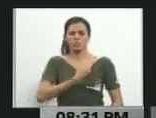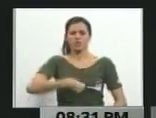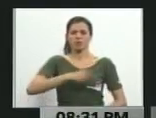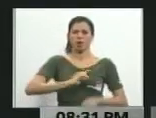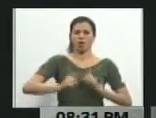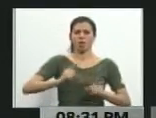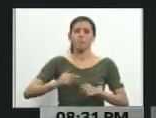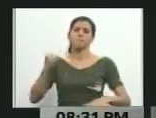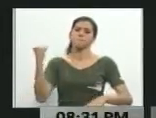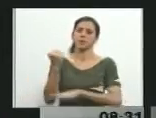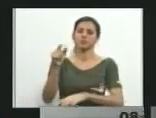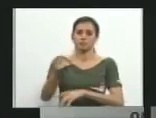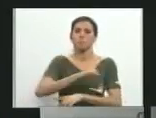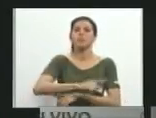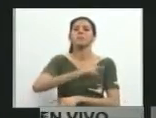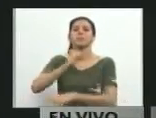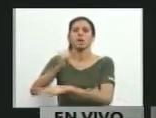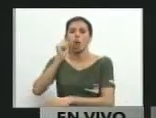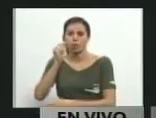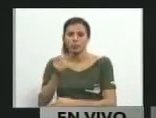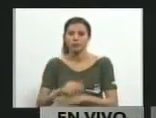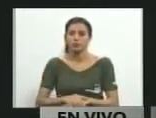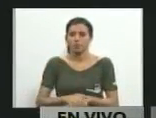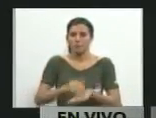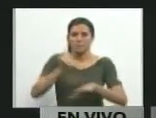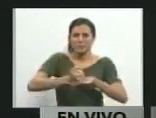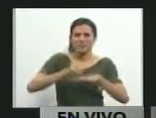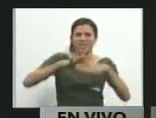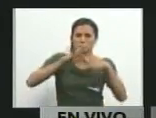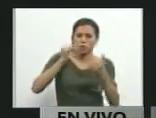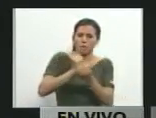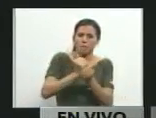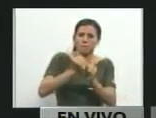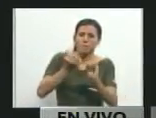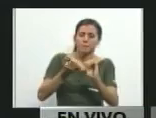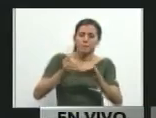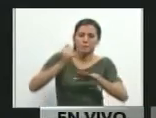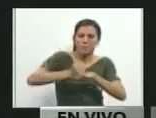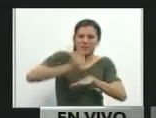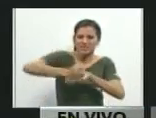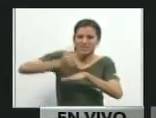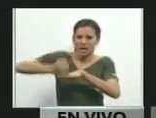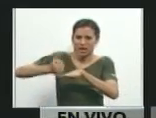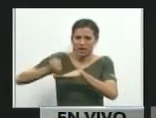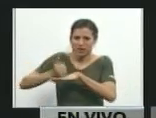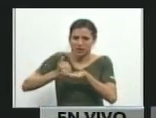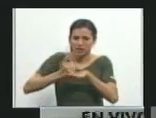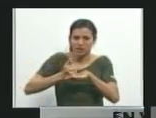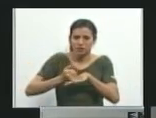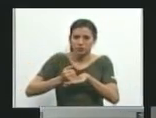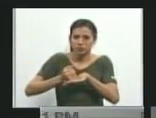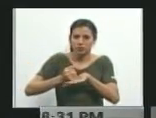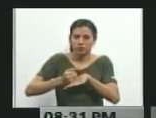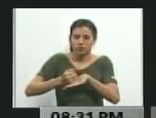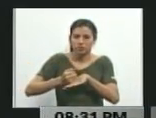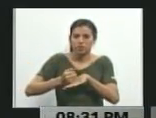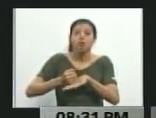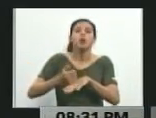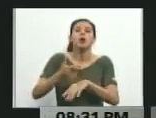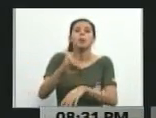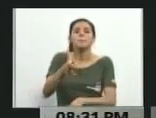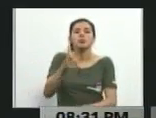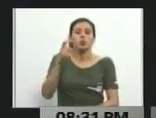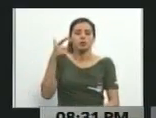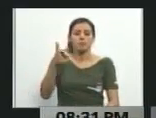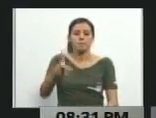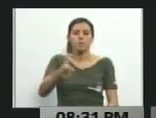machacando sus dedos a culatazos. Después jugaron a la ruleta rusa con él hasta que salió el primer tiro mortal que impactó en la cabeza